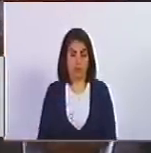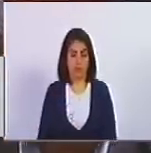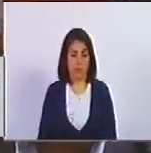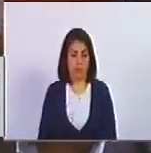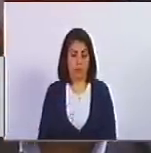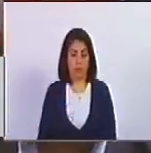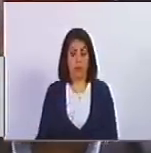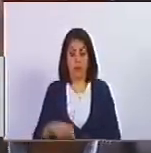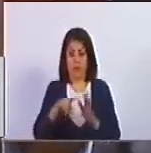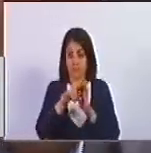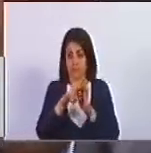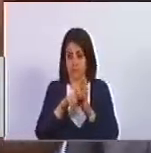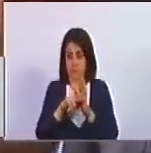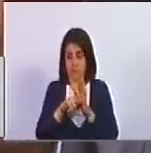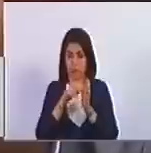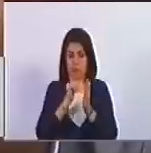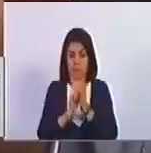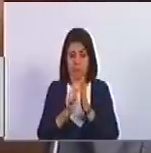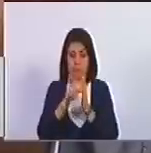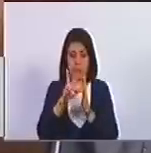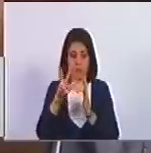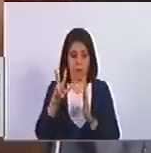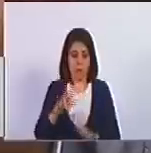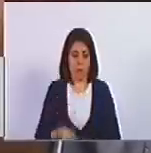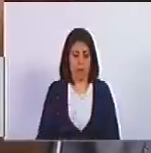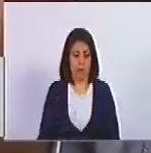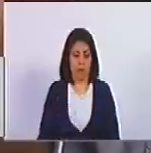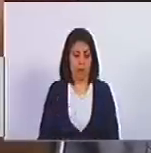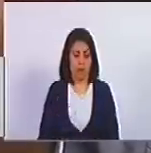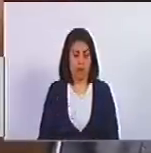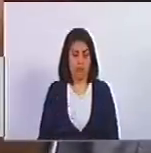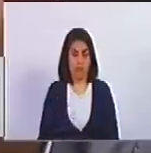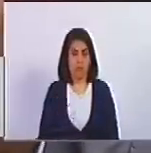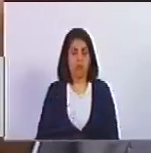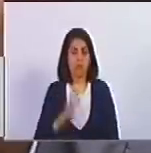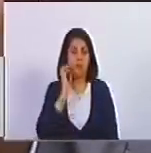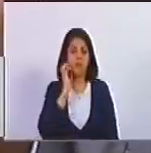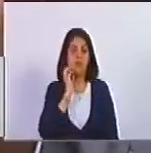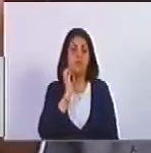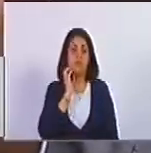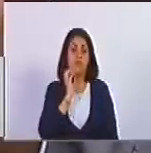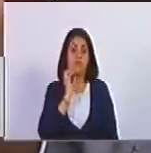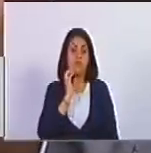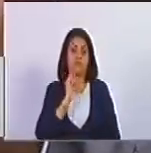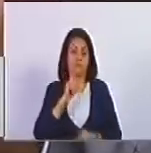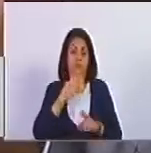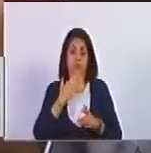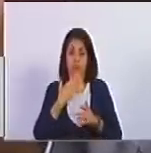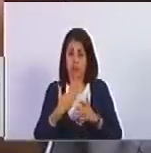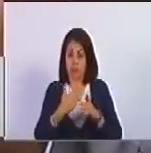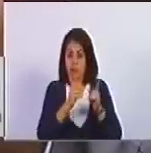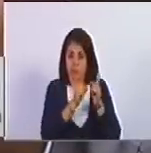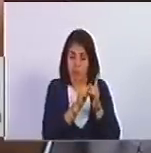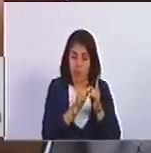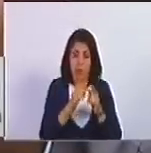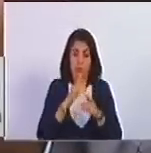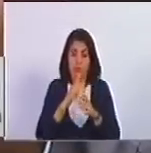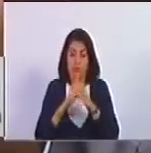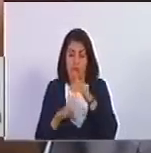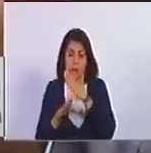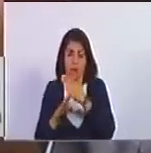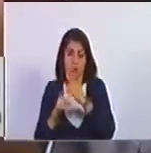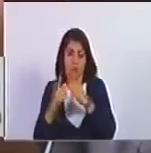disposición que establece el artículo 33, que establece como plazo mínimo, como vigencia mínima para la licencia de industria y comercio